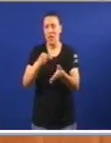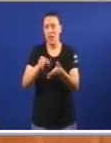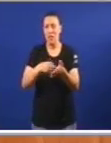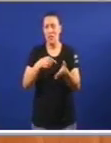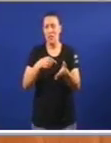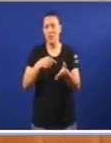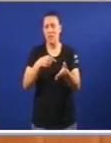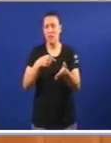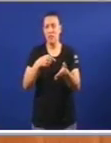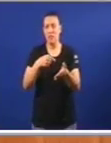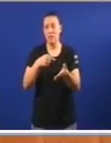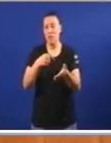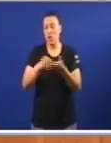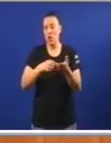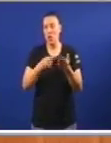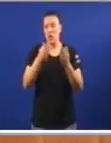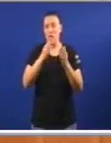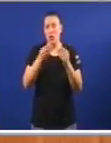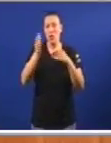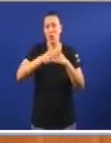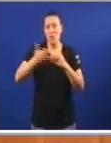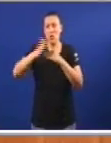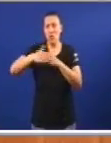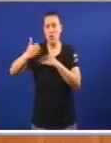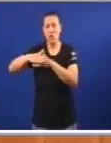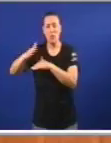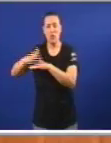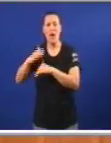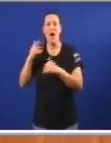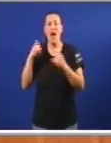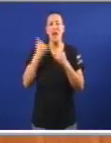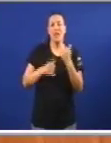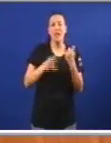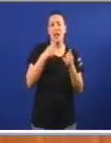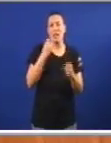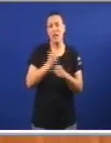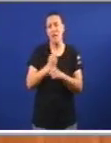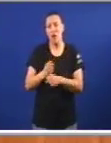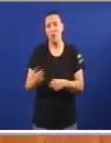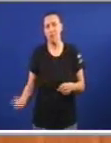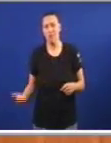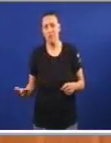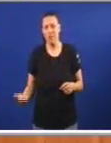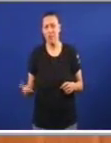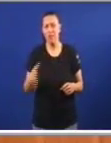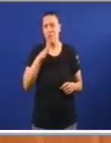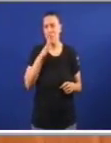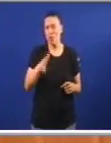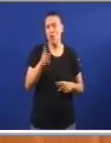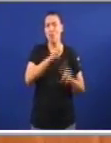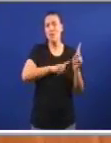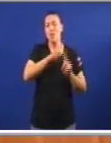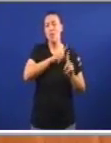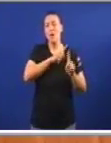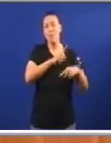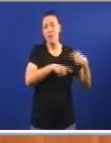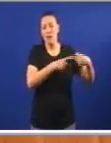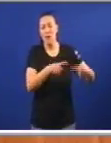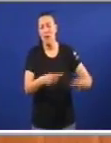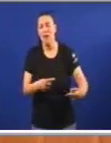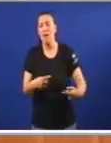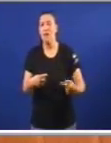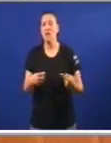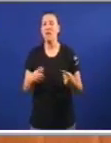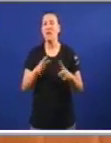concatenando contratos, sumándoos ao mesmo tempo a precariedade que será do perdón,